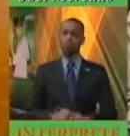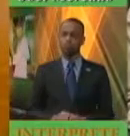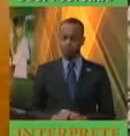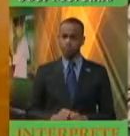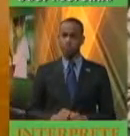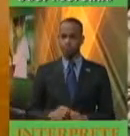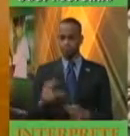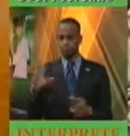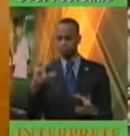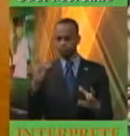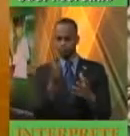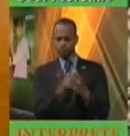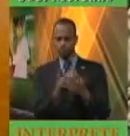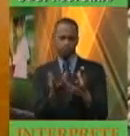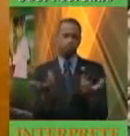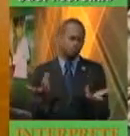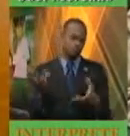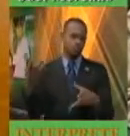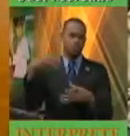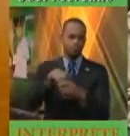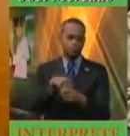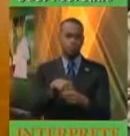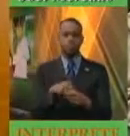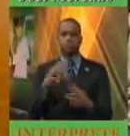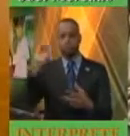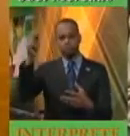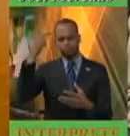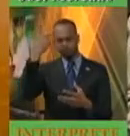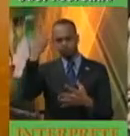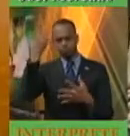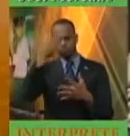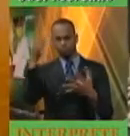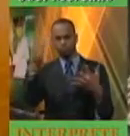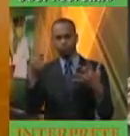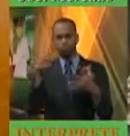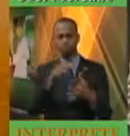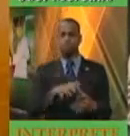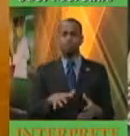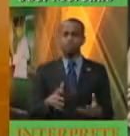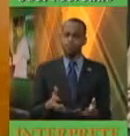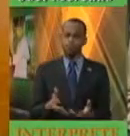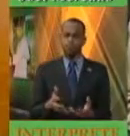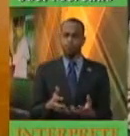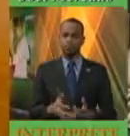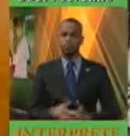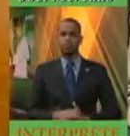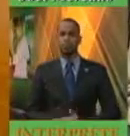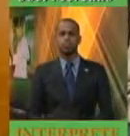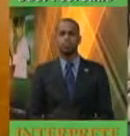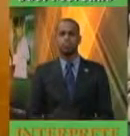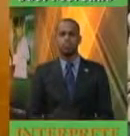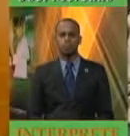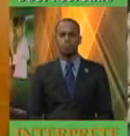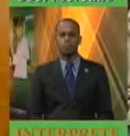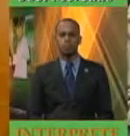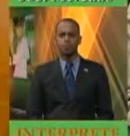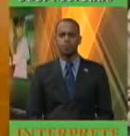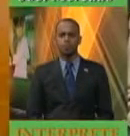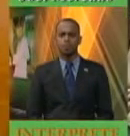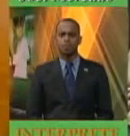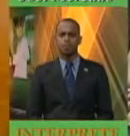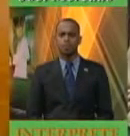decir, inclusión en todas las políticas públicas de las personas menos